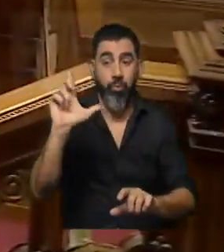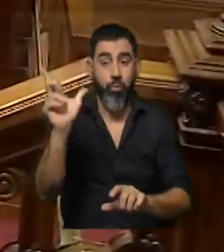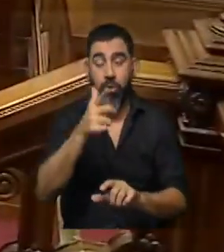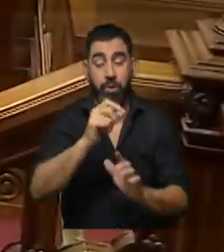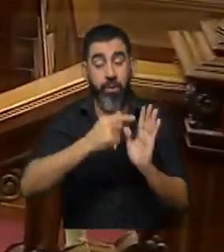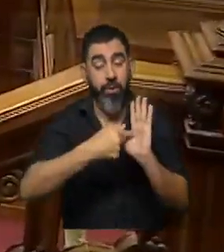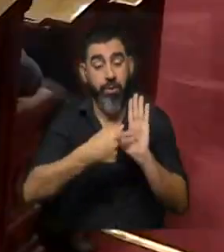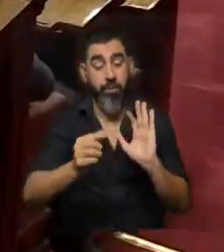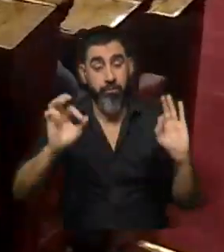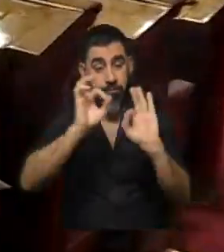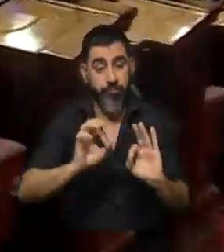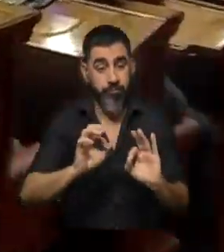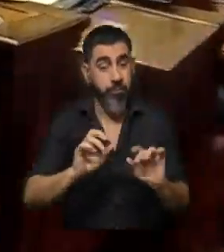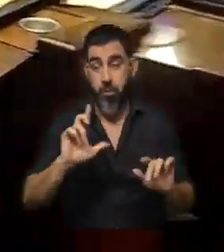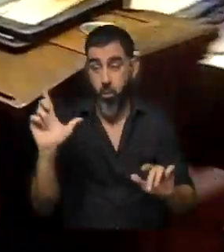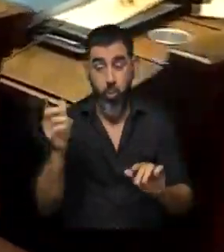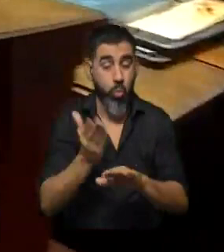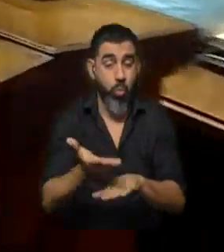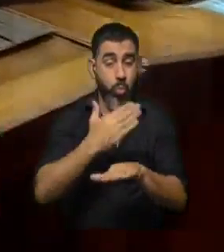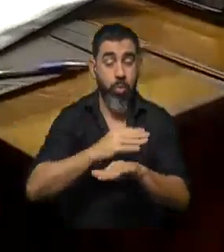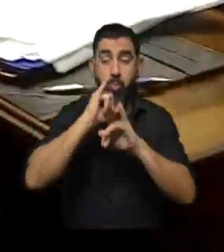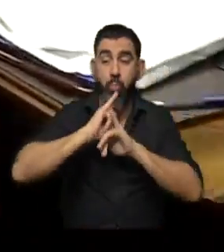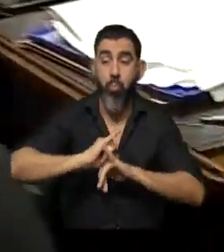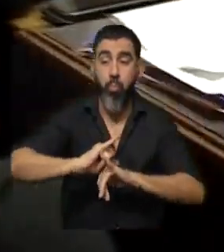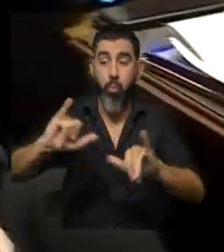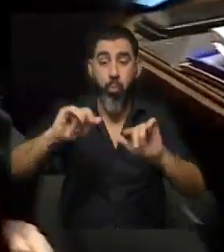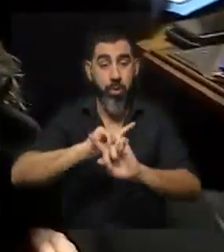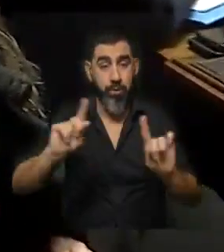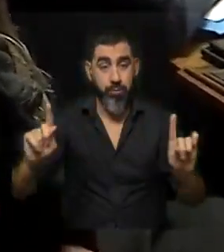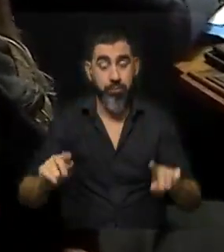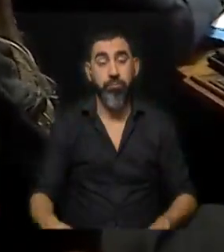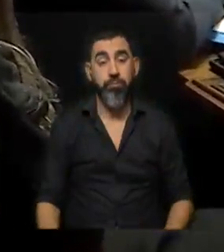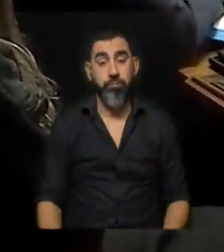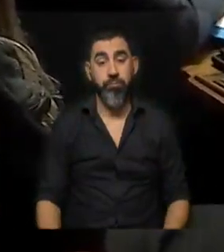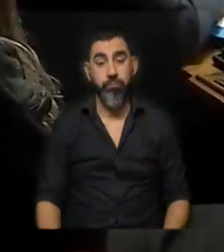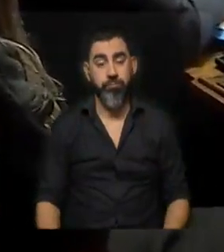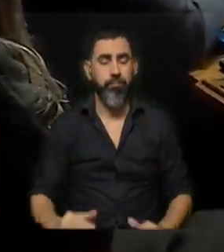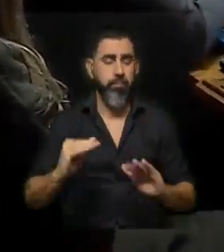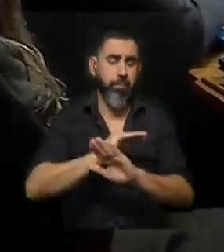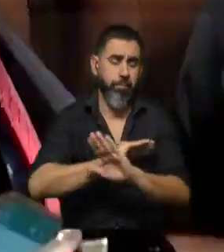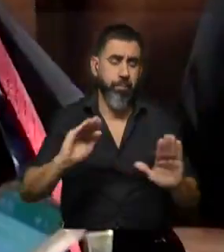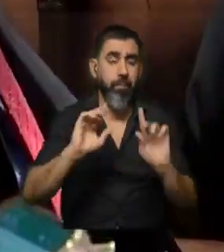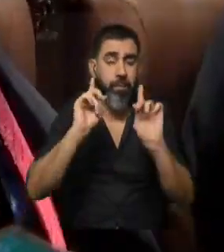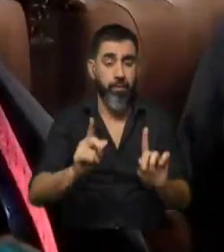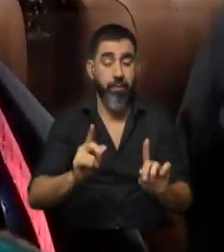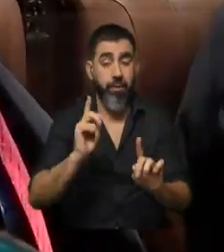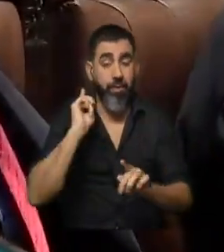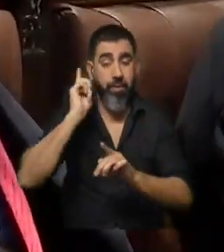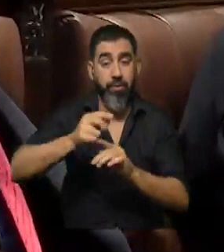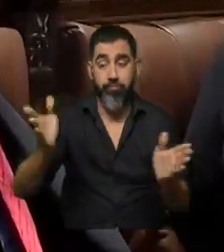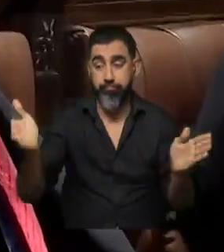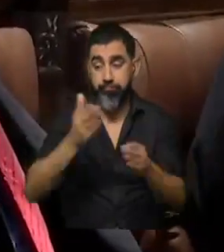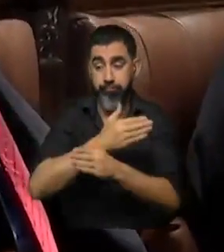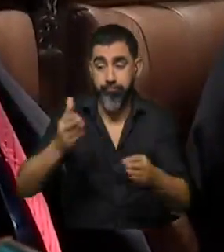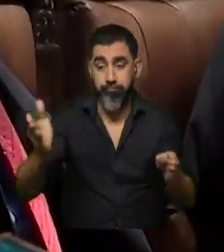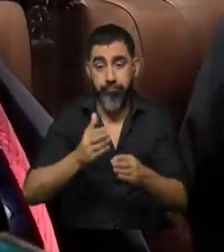esa resolución tampoco existió publicación de la misma y mucho menos esa resolución inexistente